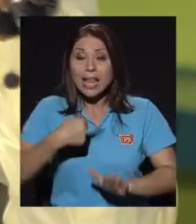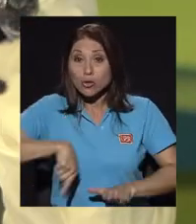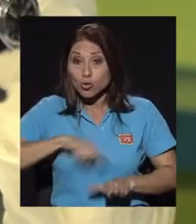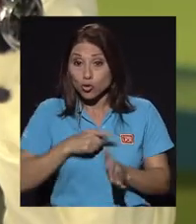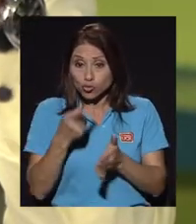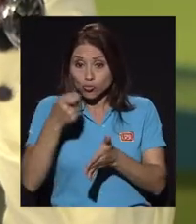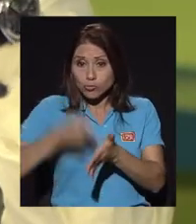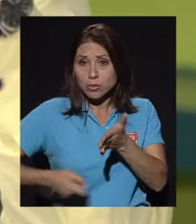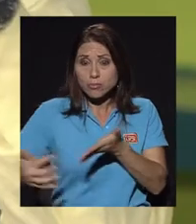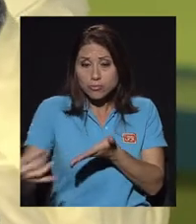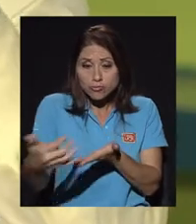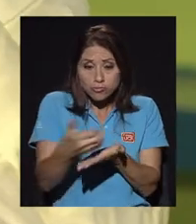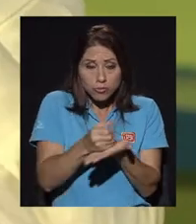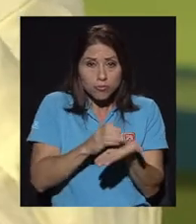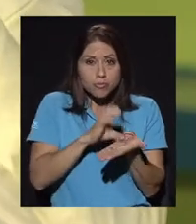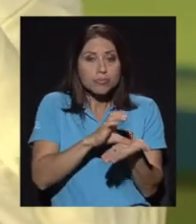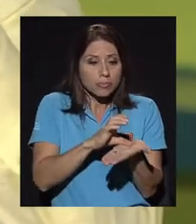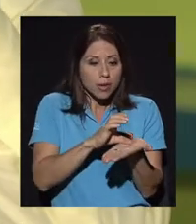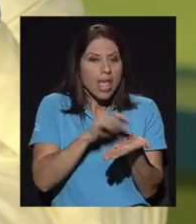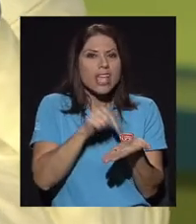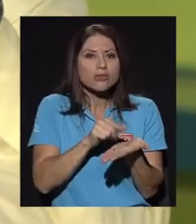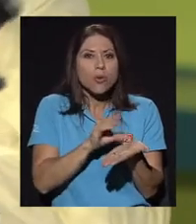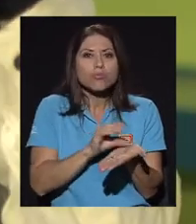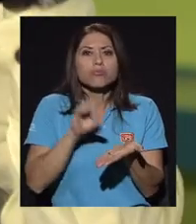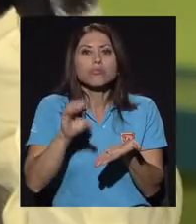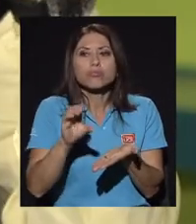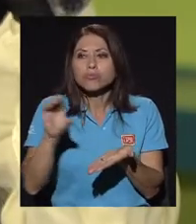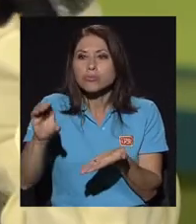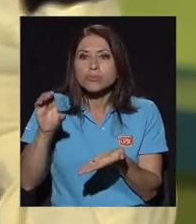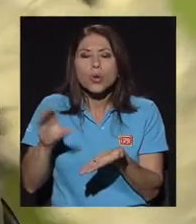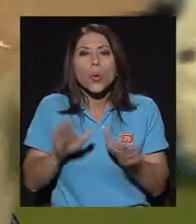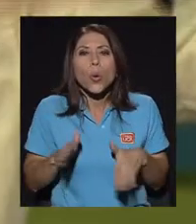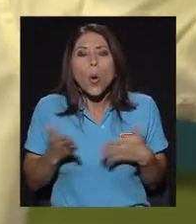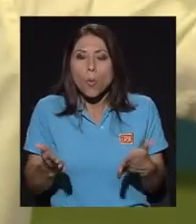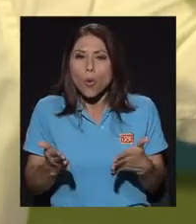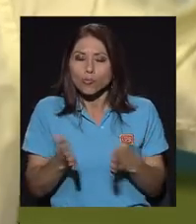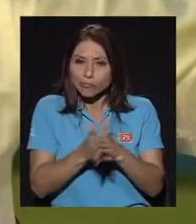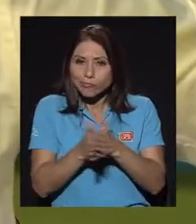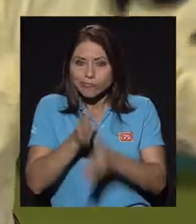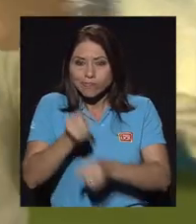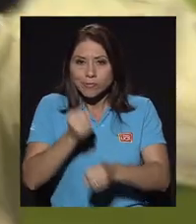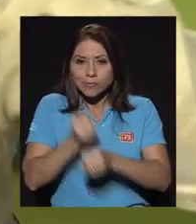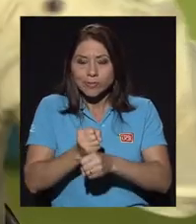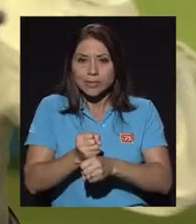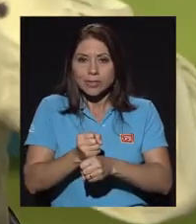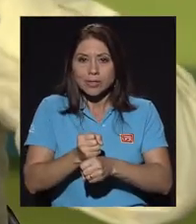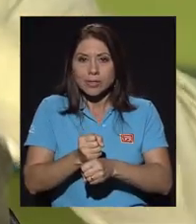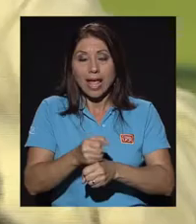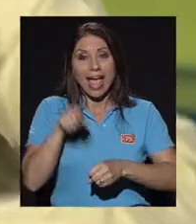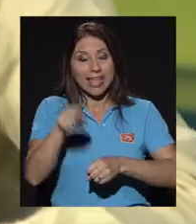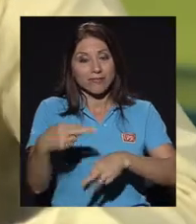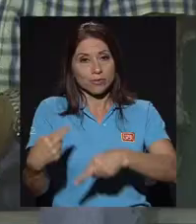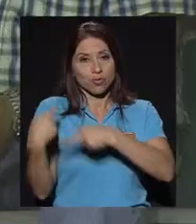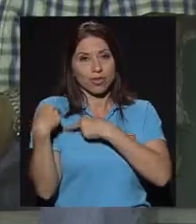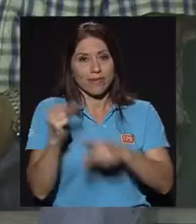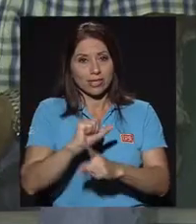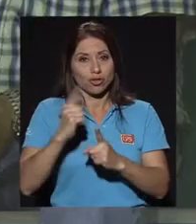de recaudar, también somos eficientes a la hora de ejecutar, y ahí es cuando elevamos la responsabilidad social de los